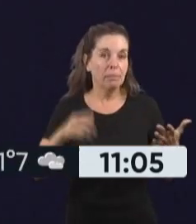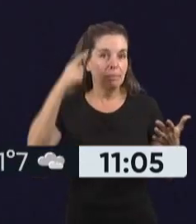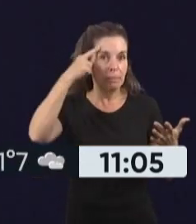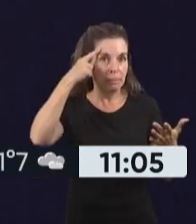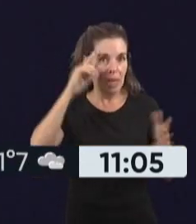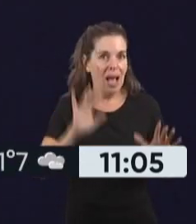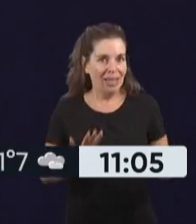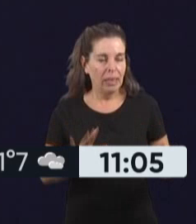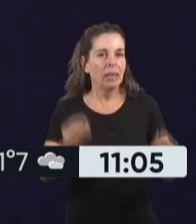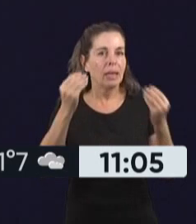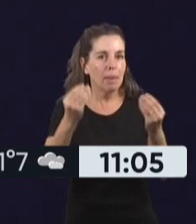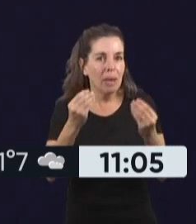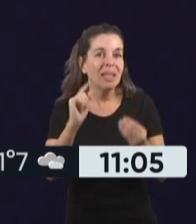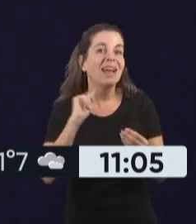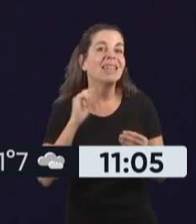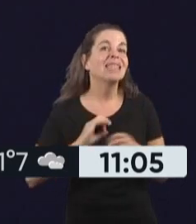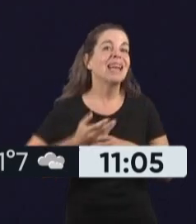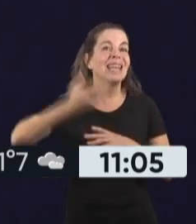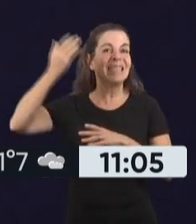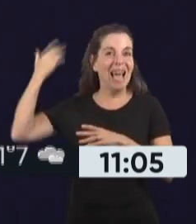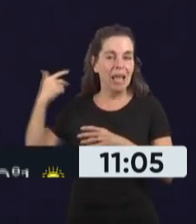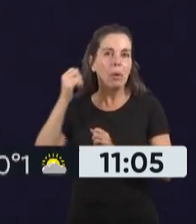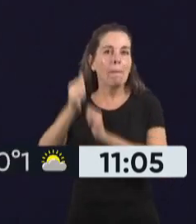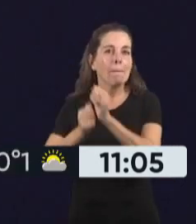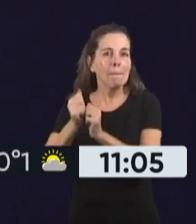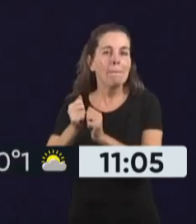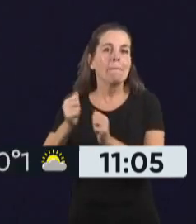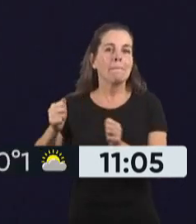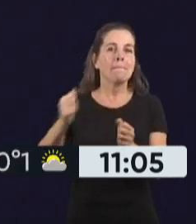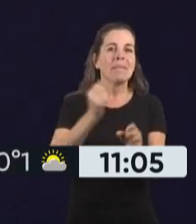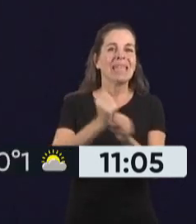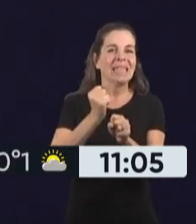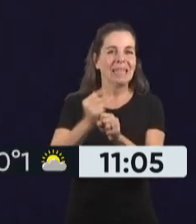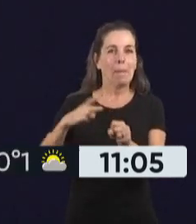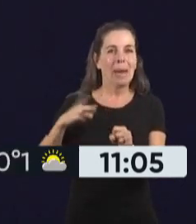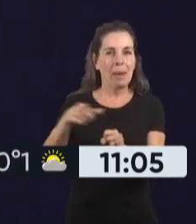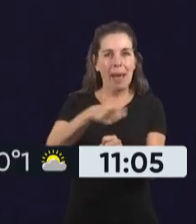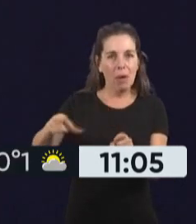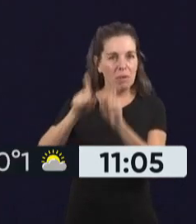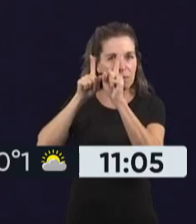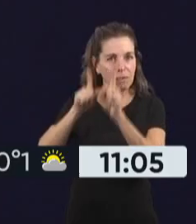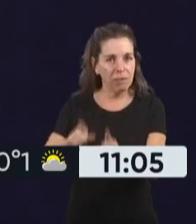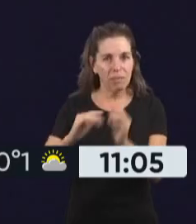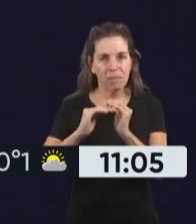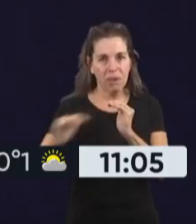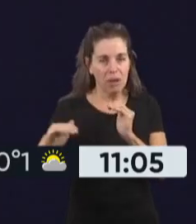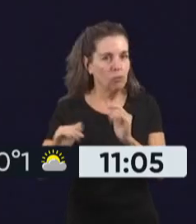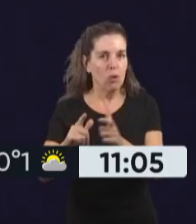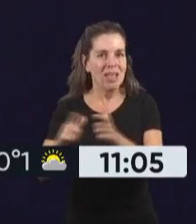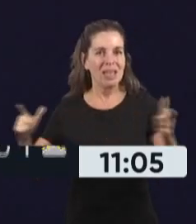supuesto, que hace 13 años que el empleo privado no crece, lo he dicho yo en reiteradas conferencias de prensa y lo ha